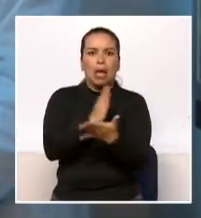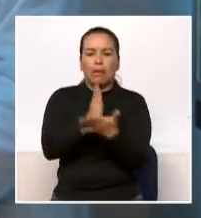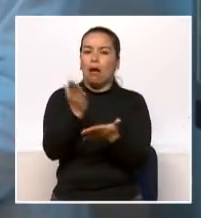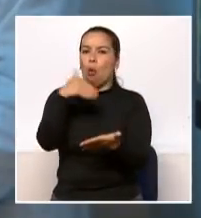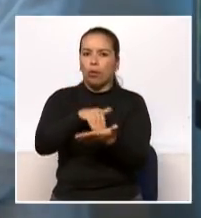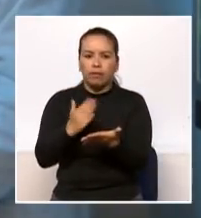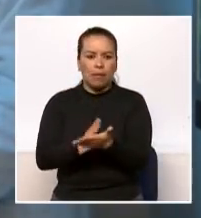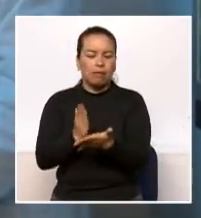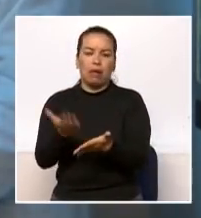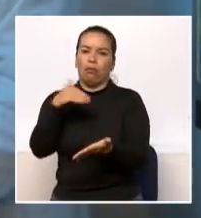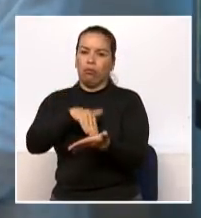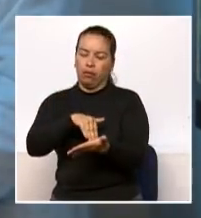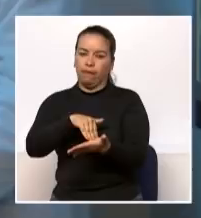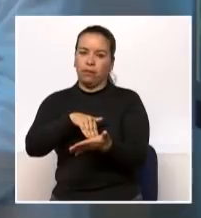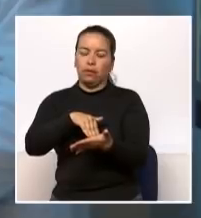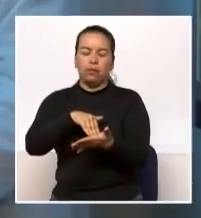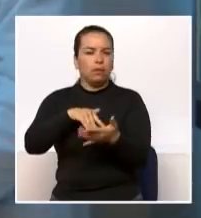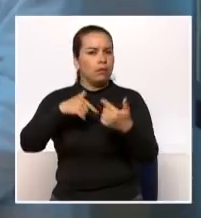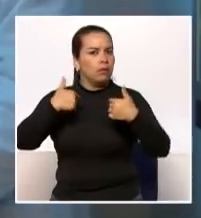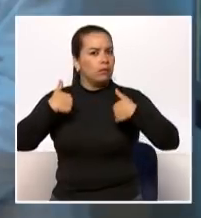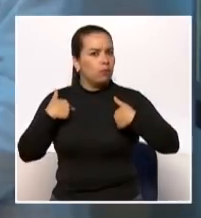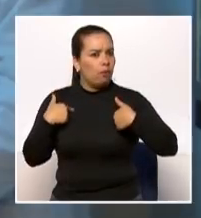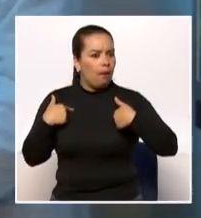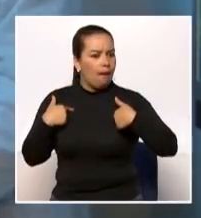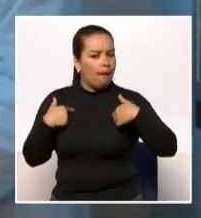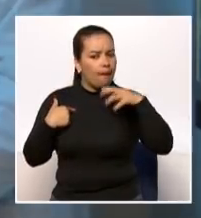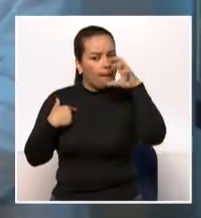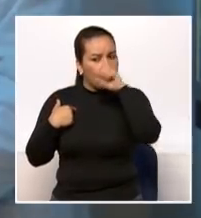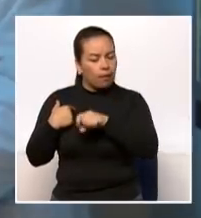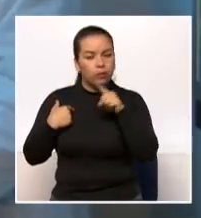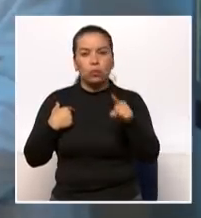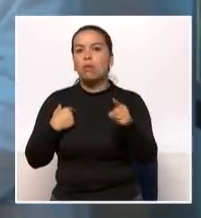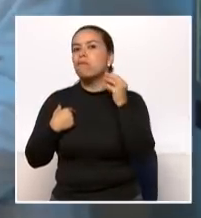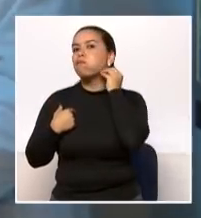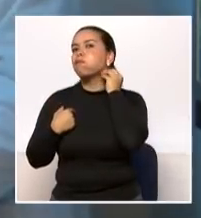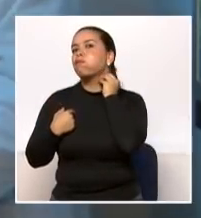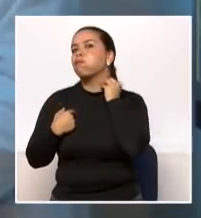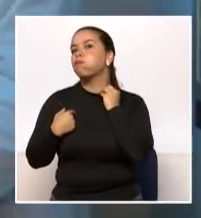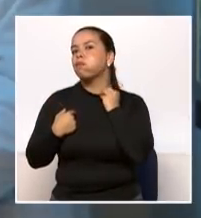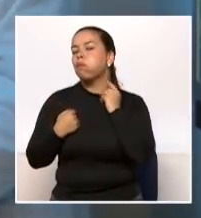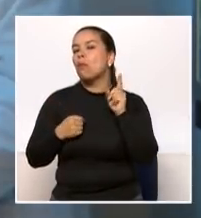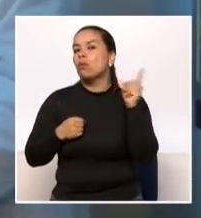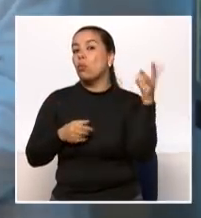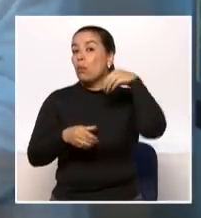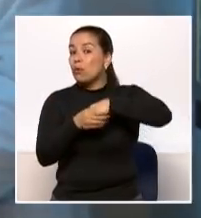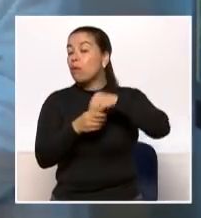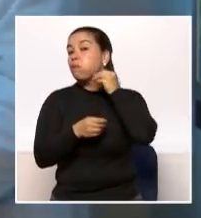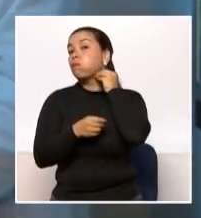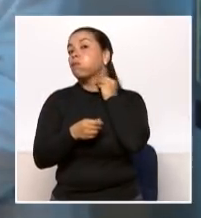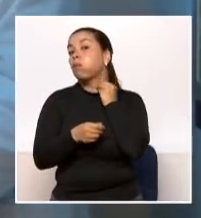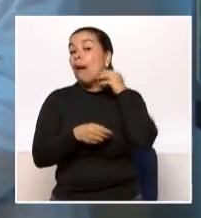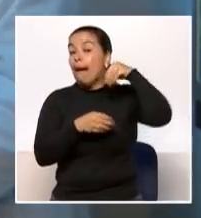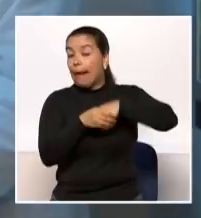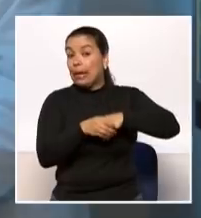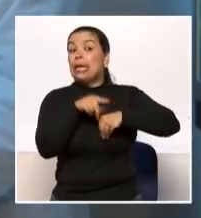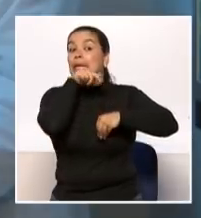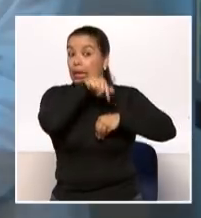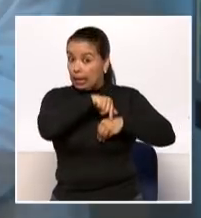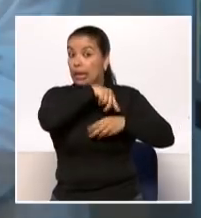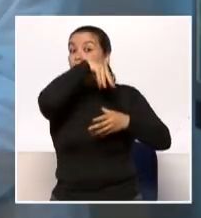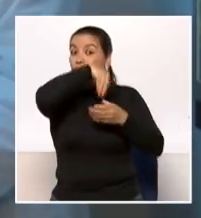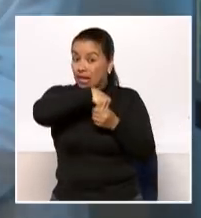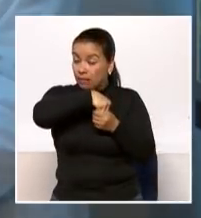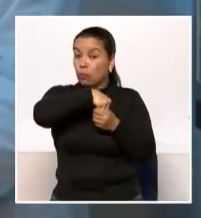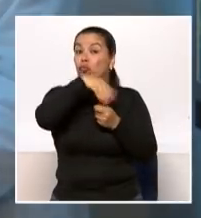ganglionares. Entonces, si yo encuentro una masa o un nódulo en un lóbulo tiroideo, una masa en un lóbulo tiroideo, y a ese mismo lado encuentro un